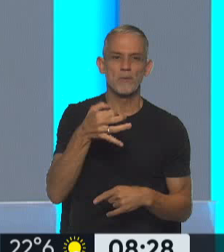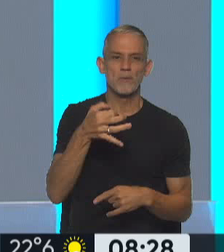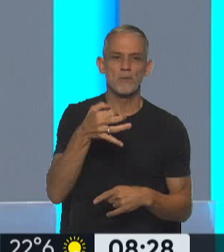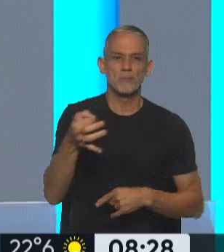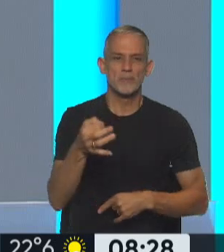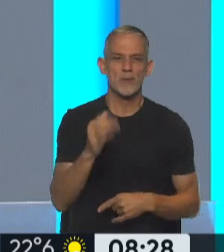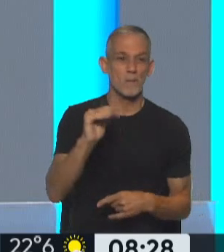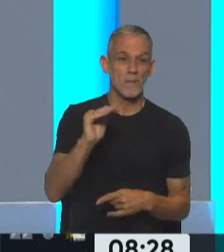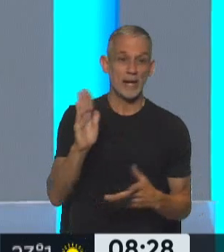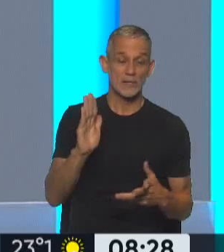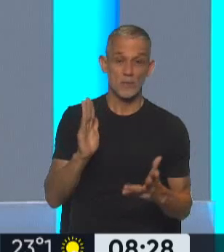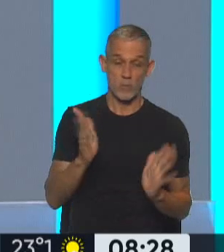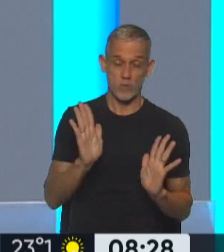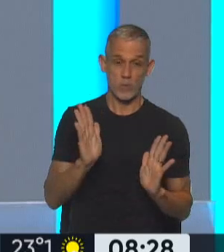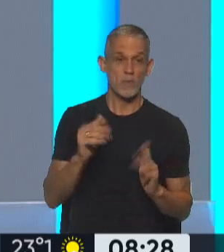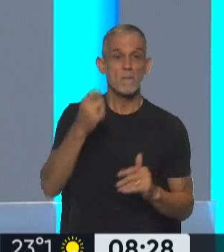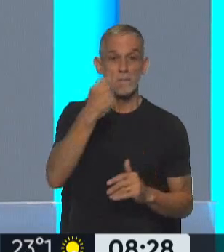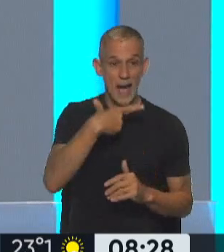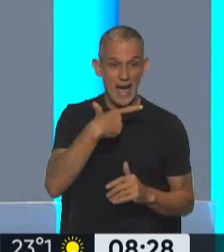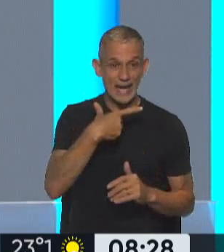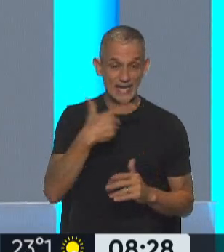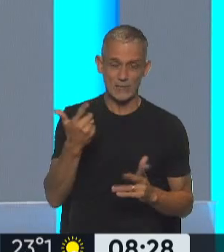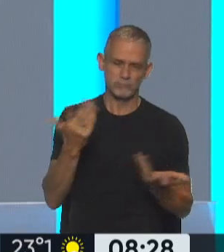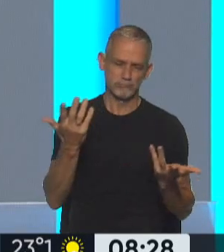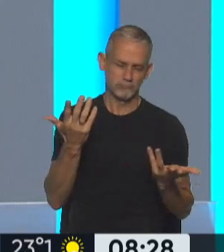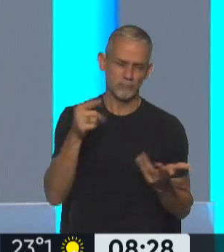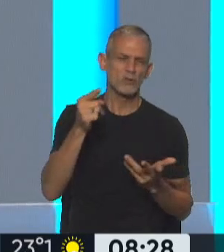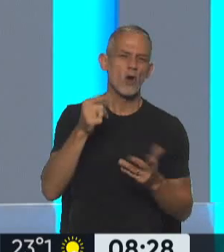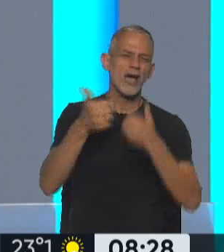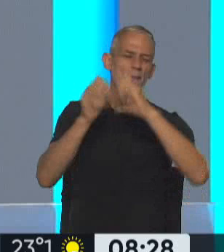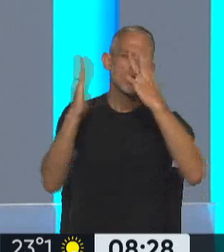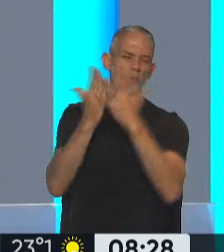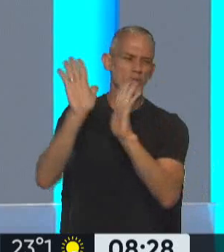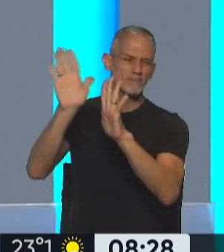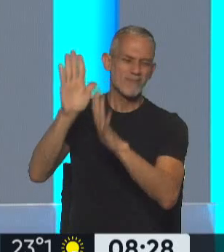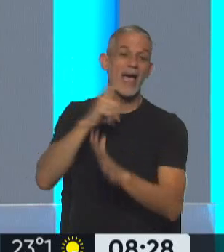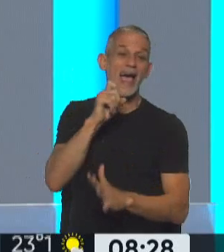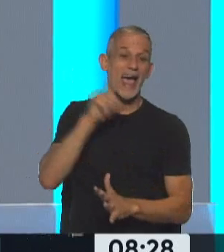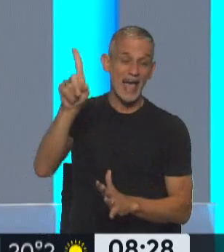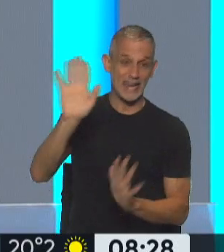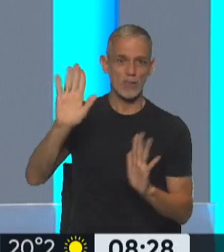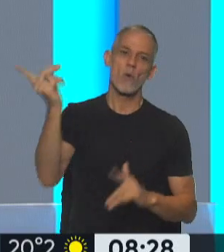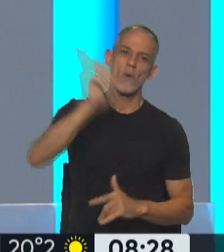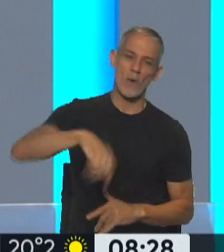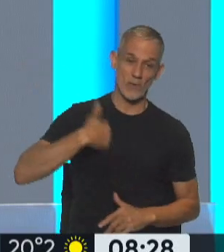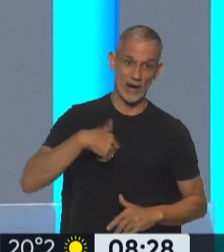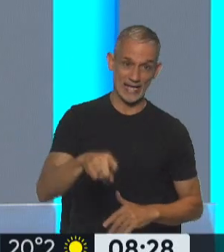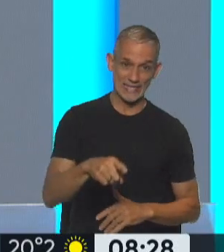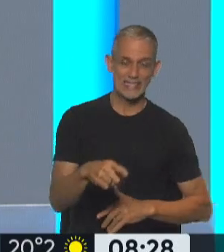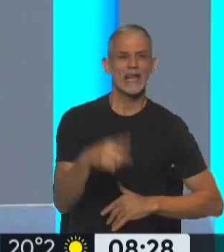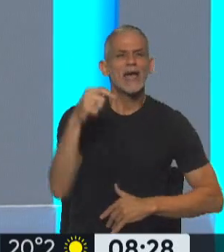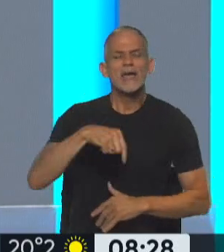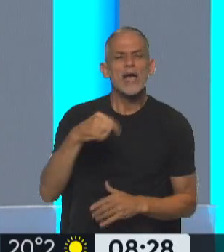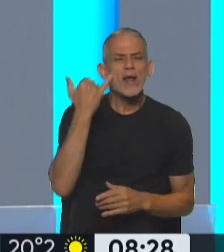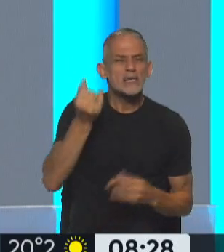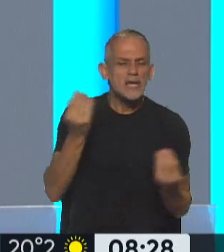perfectamente porque casi sin escalas Mauricio macri bueno que estuvo durante todo el mundial en Qatar volvió a la República Argentina y ahora